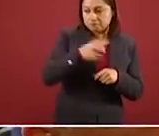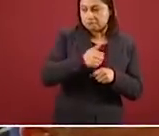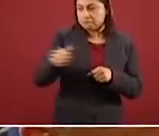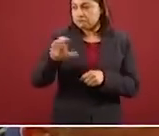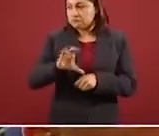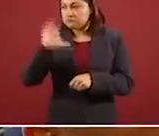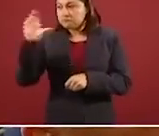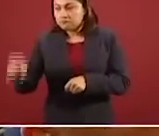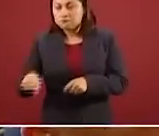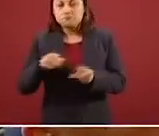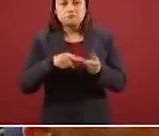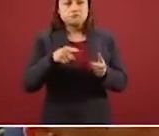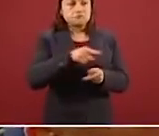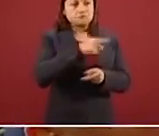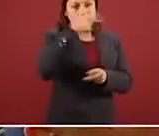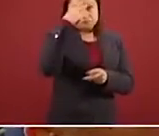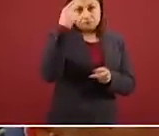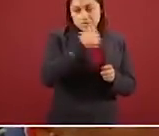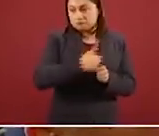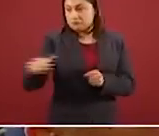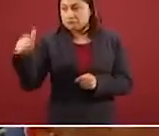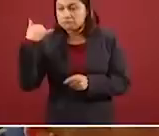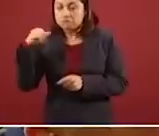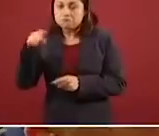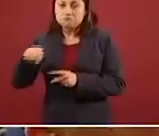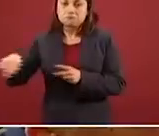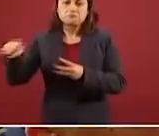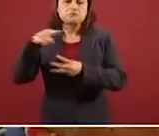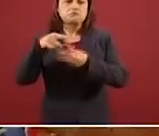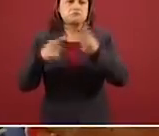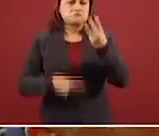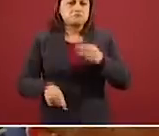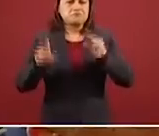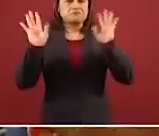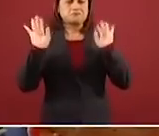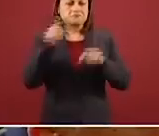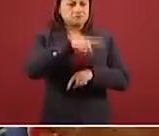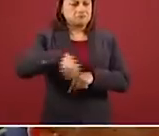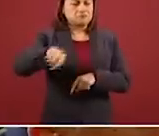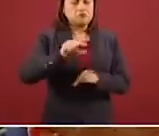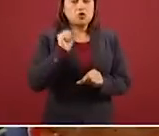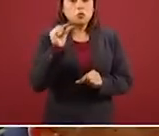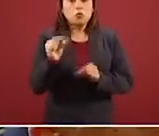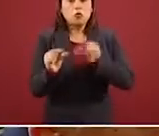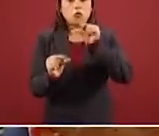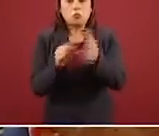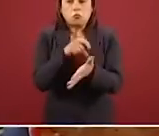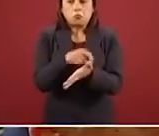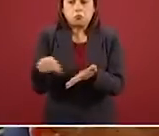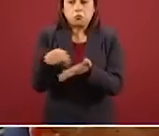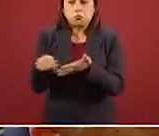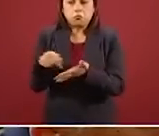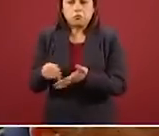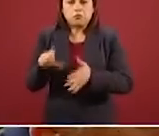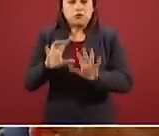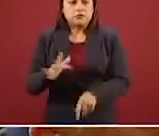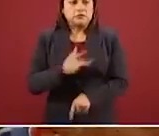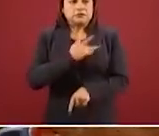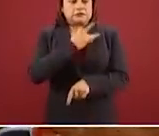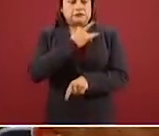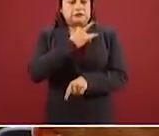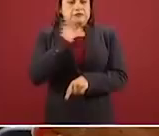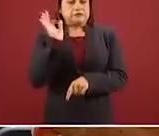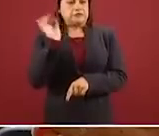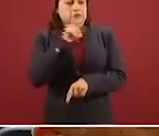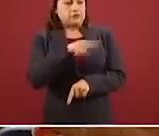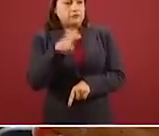Podría haber un sentimiento de nacionalismo, podría haber un sentimiento tal vez hasta de morbo, por viajar en el